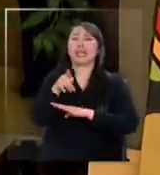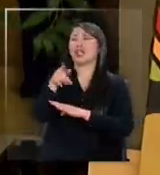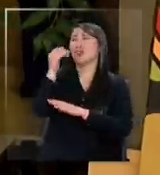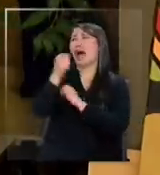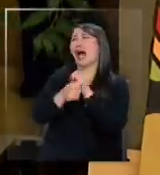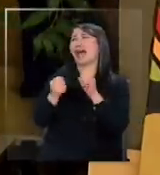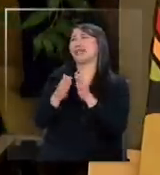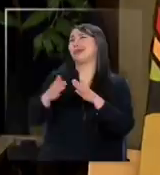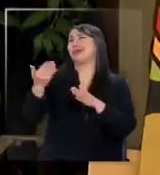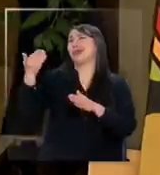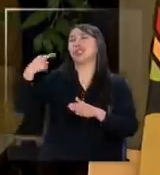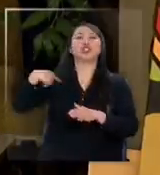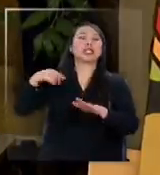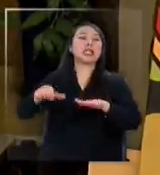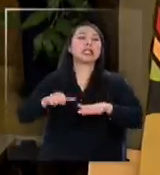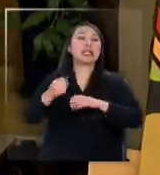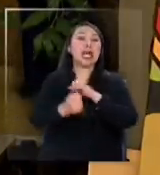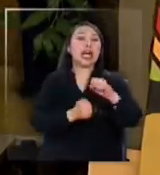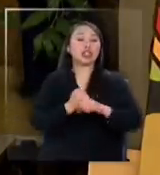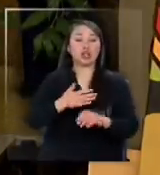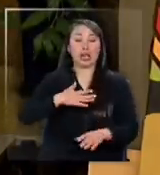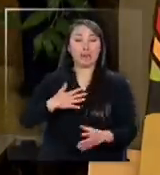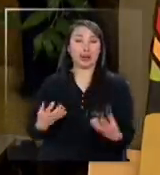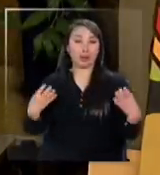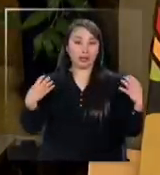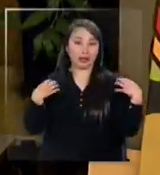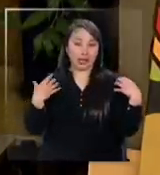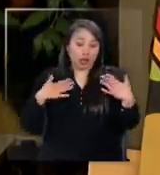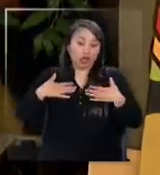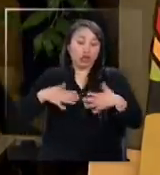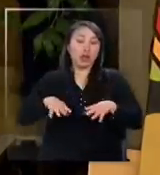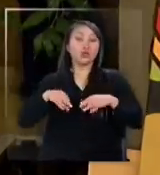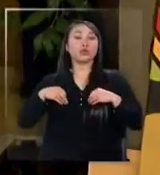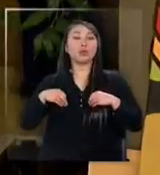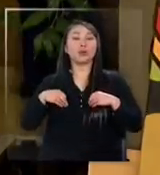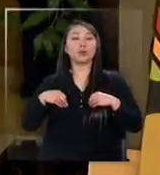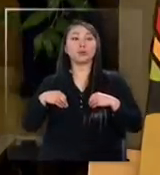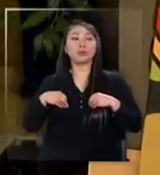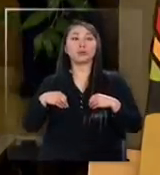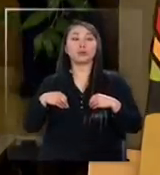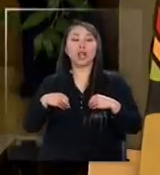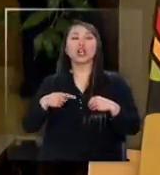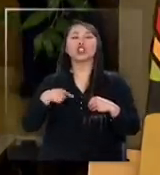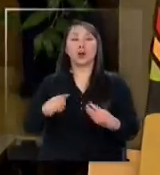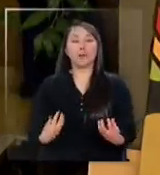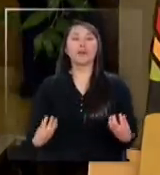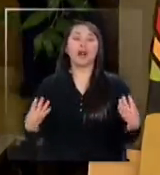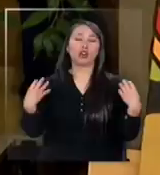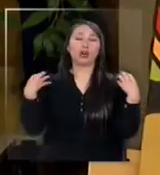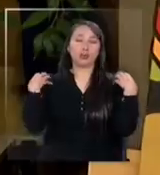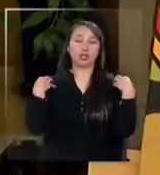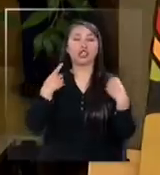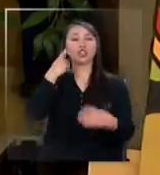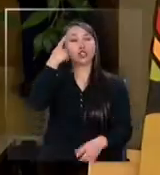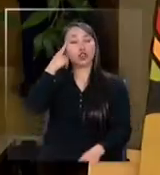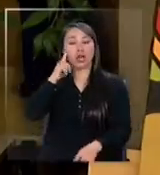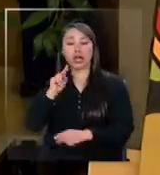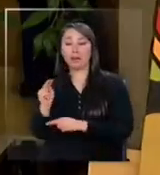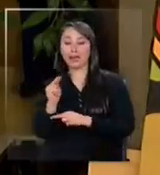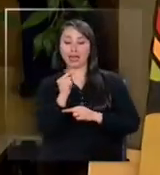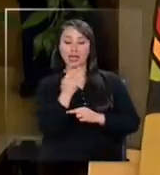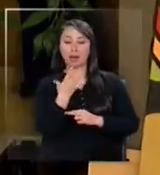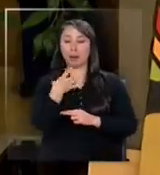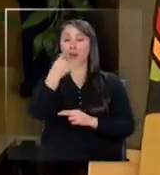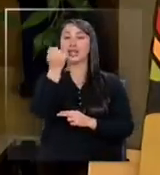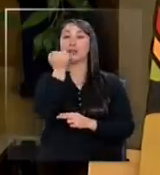época, en lo que a mí toca y en lo que a mí me corresponde, yo me hago responsable y creo que la autocrítica es